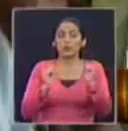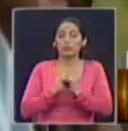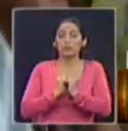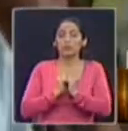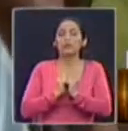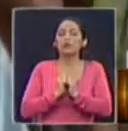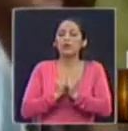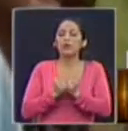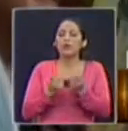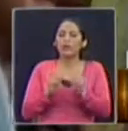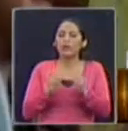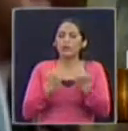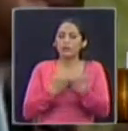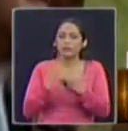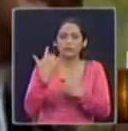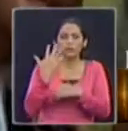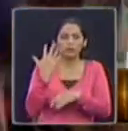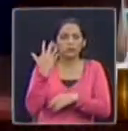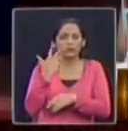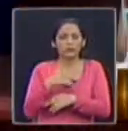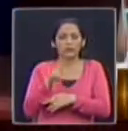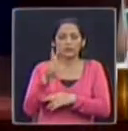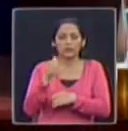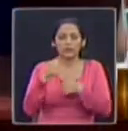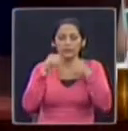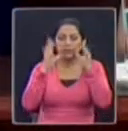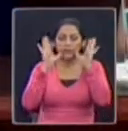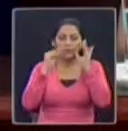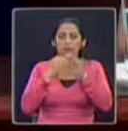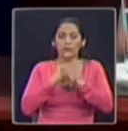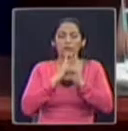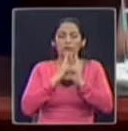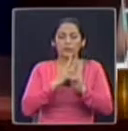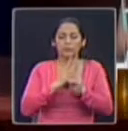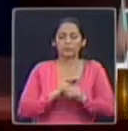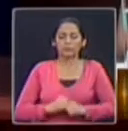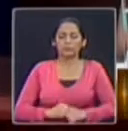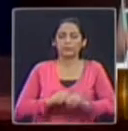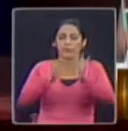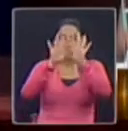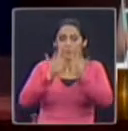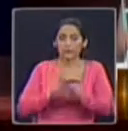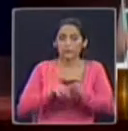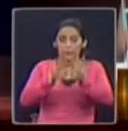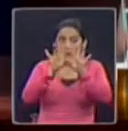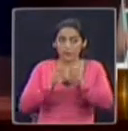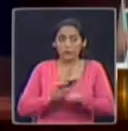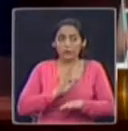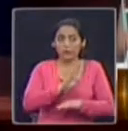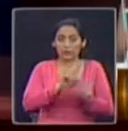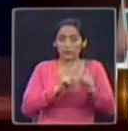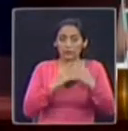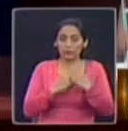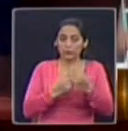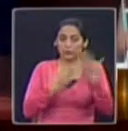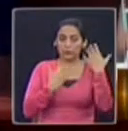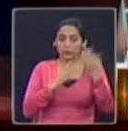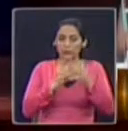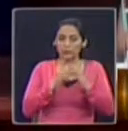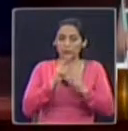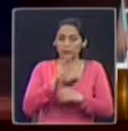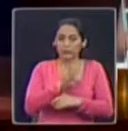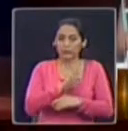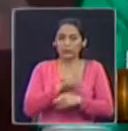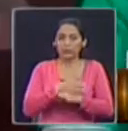prevé realizar el 3 de diciembre. Le contestaremos al secretario ejecutivo de Alianza País encargado, al economista